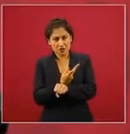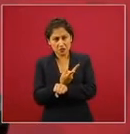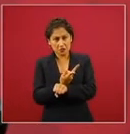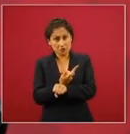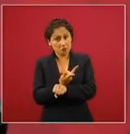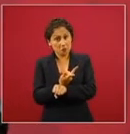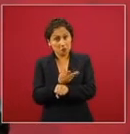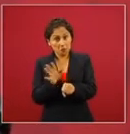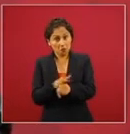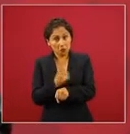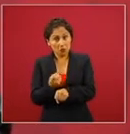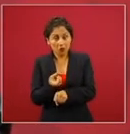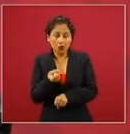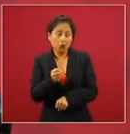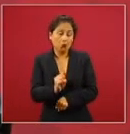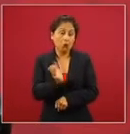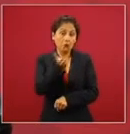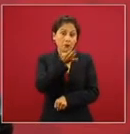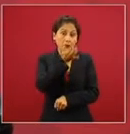Antes